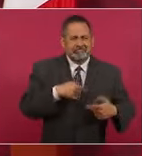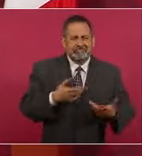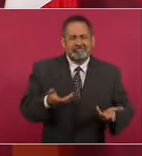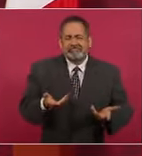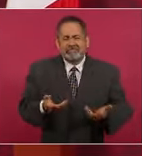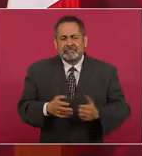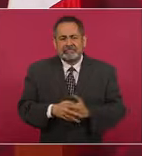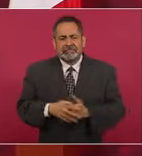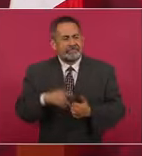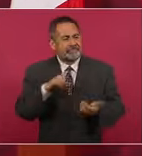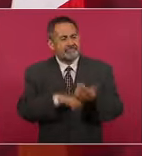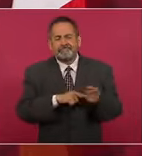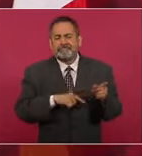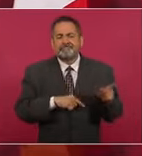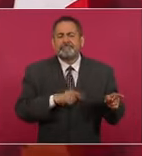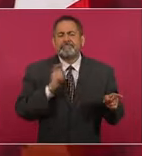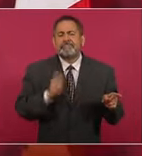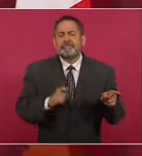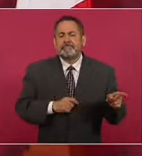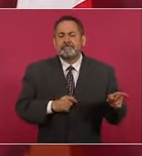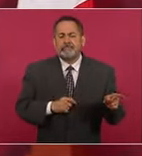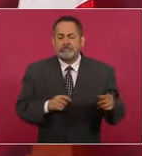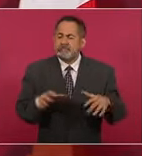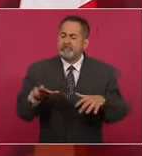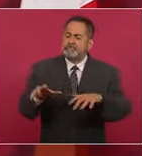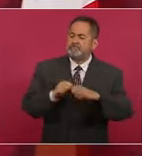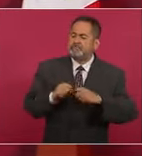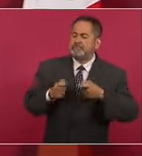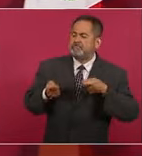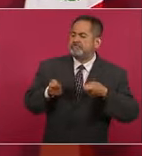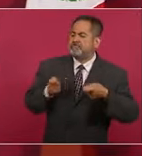Que ellos lo que les interesa es mantener